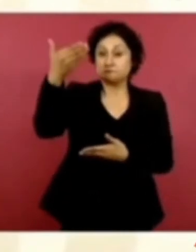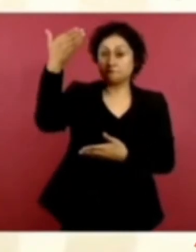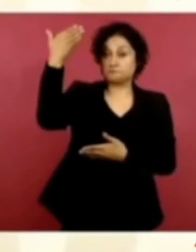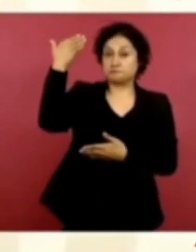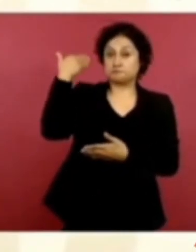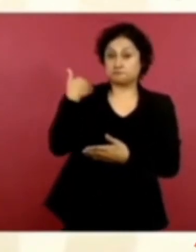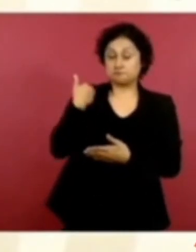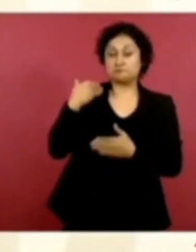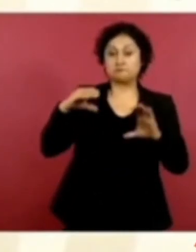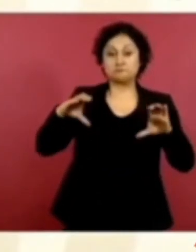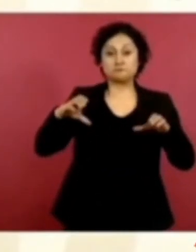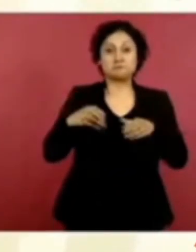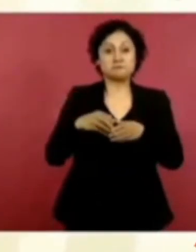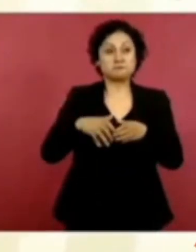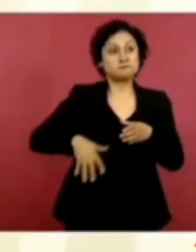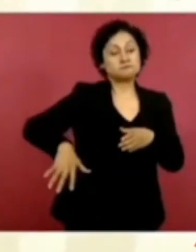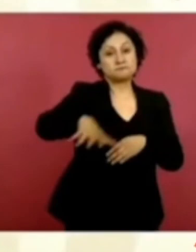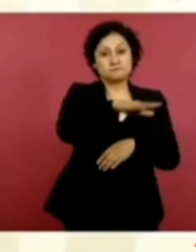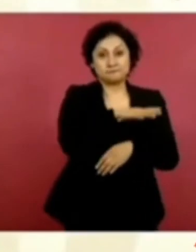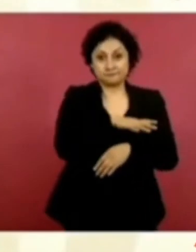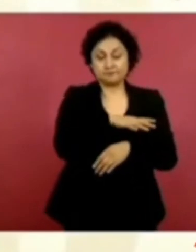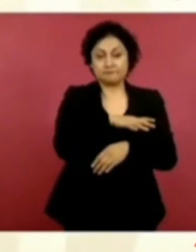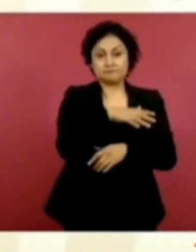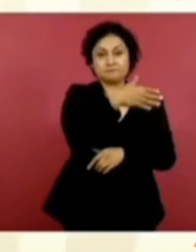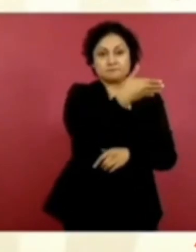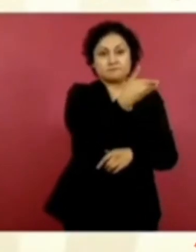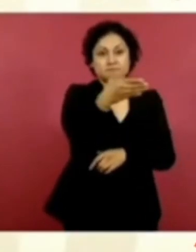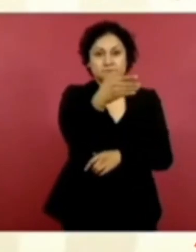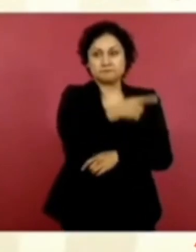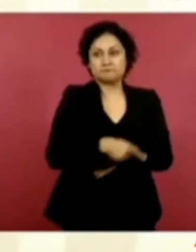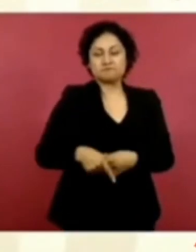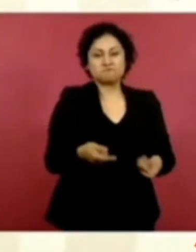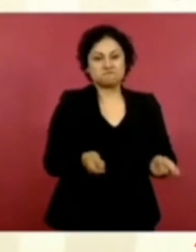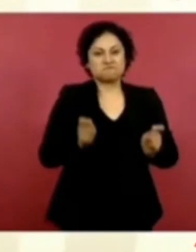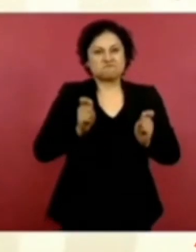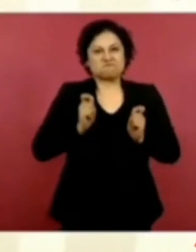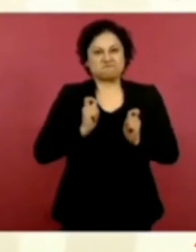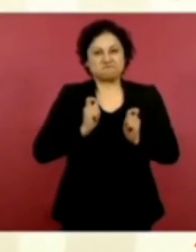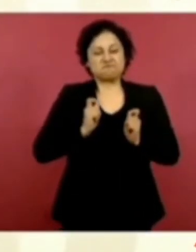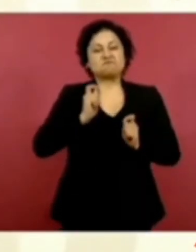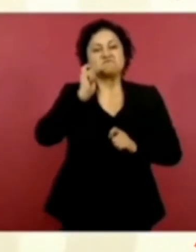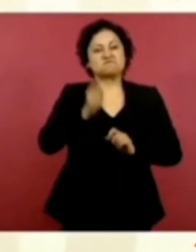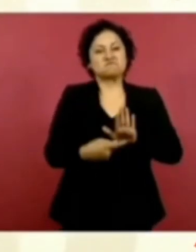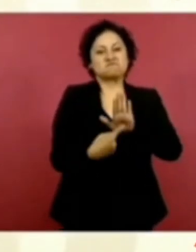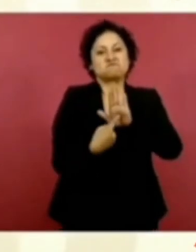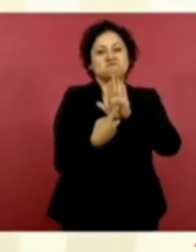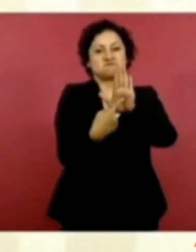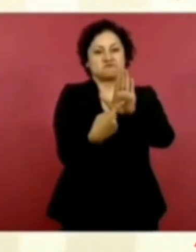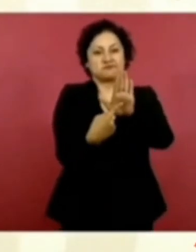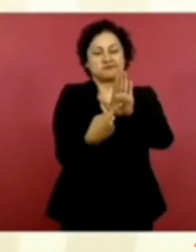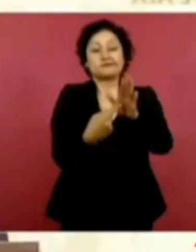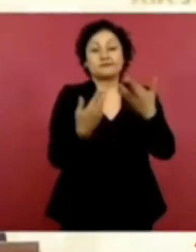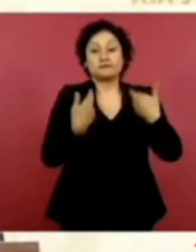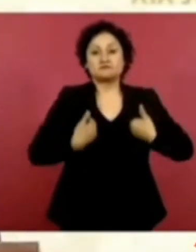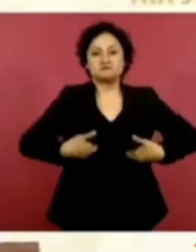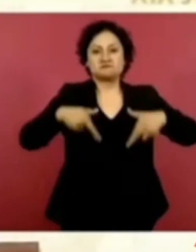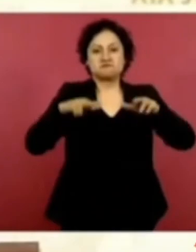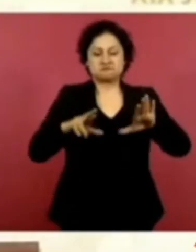destino, las banderas transformaron su significado. Son representaciones